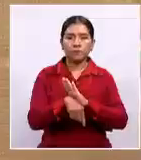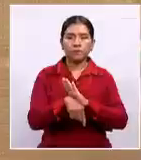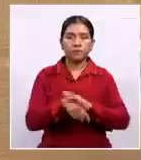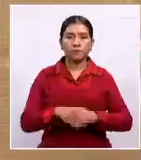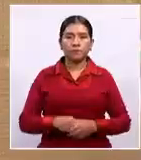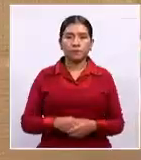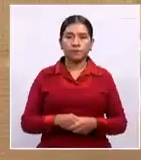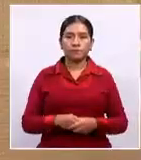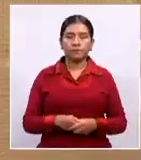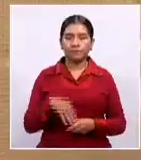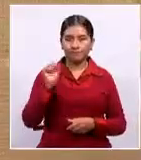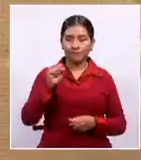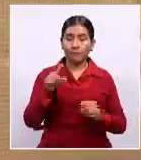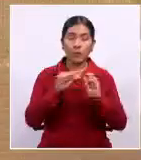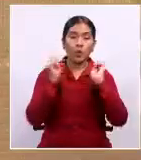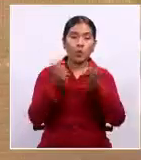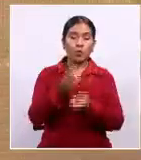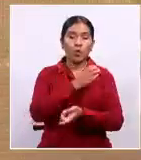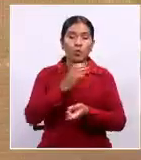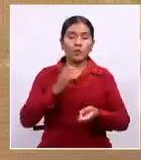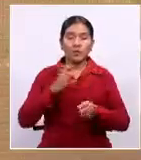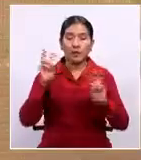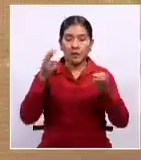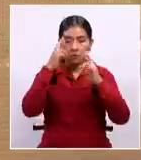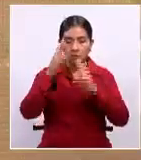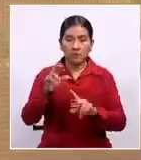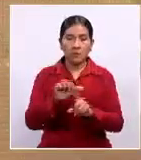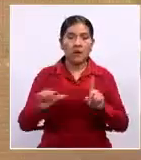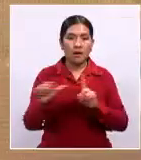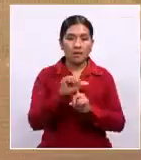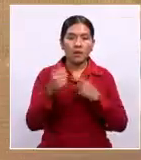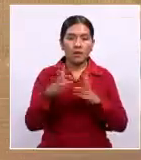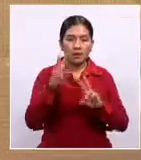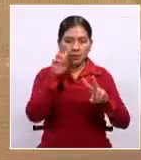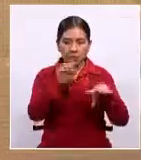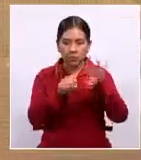La Comisión de Medio Ambiente en Potosí ha identificado 10 operaciones mineras sin